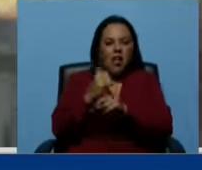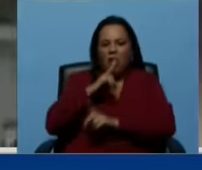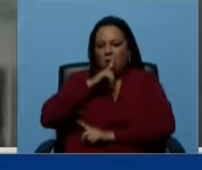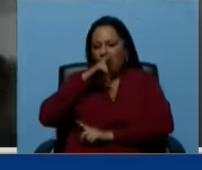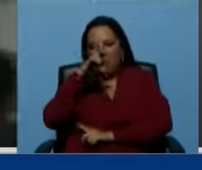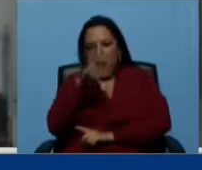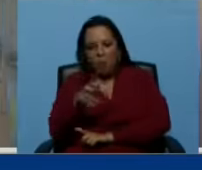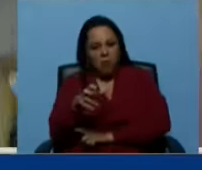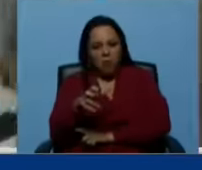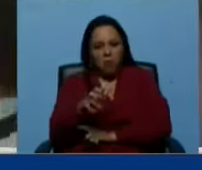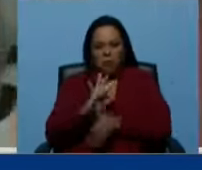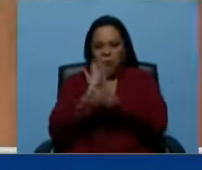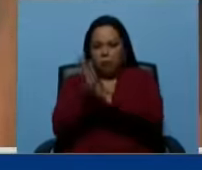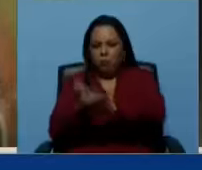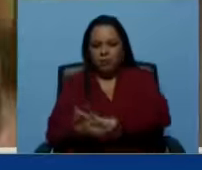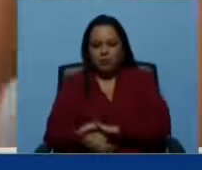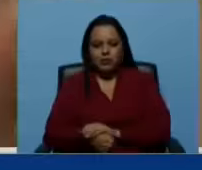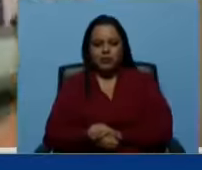putrefacta!